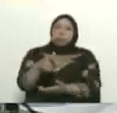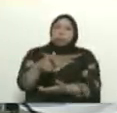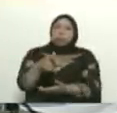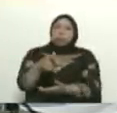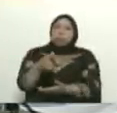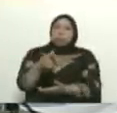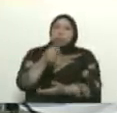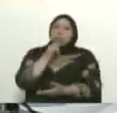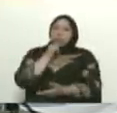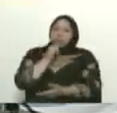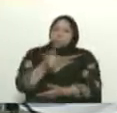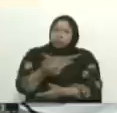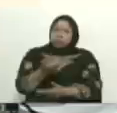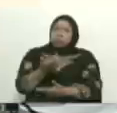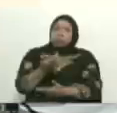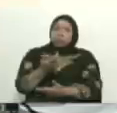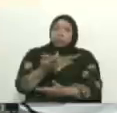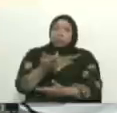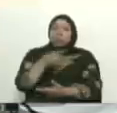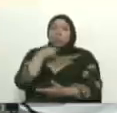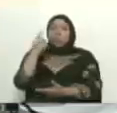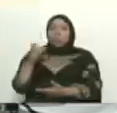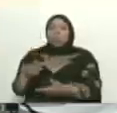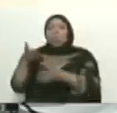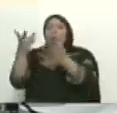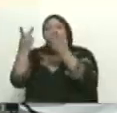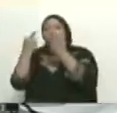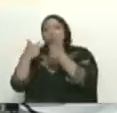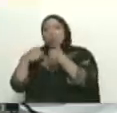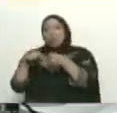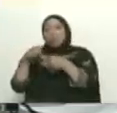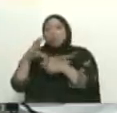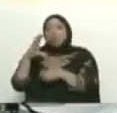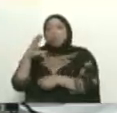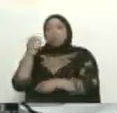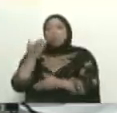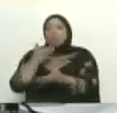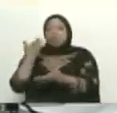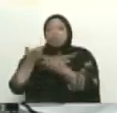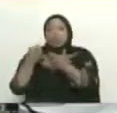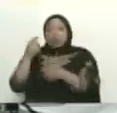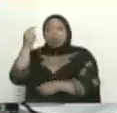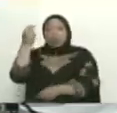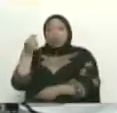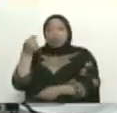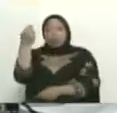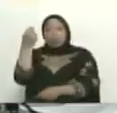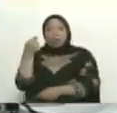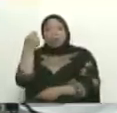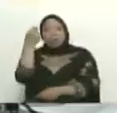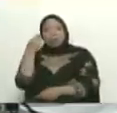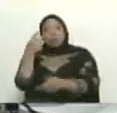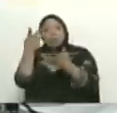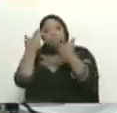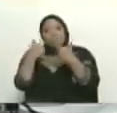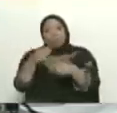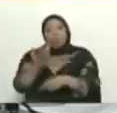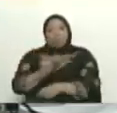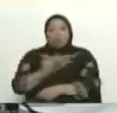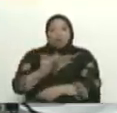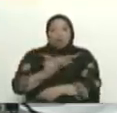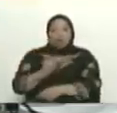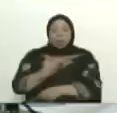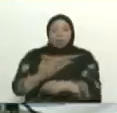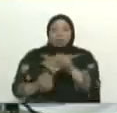hechos de barbarie, donde había hasta un baremo, cuánto costaba una concejalía, cuánto costaba una diputación, cuánto costaba una alcaldía.